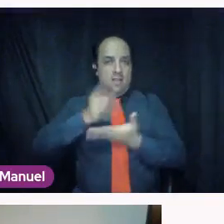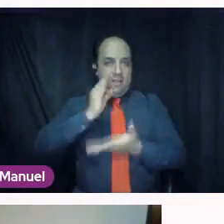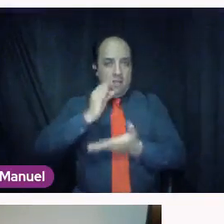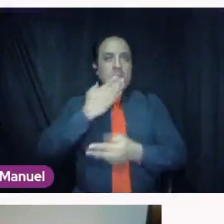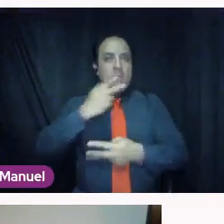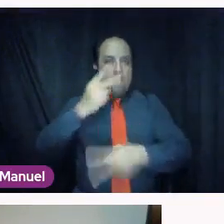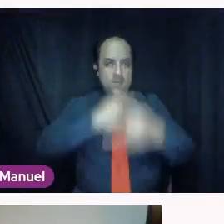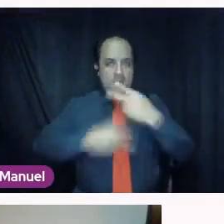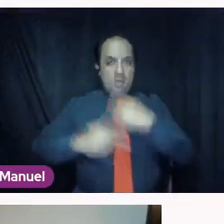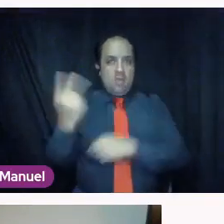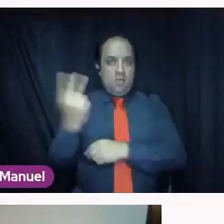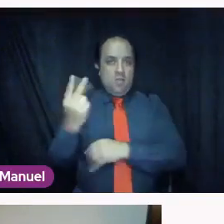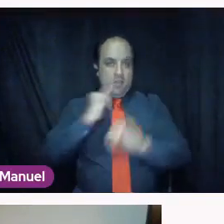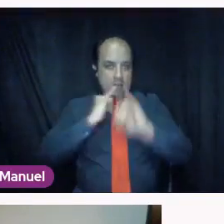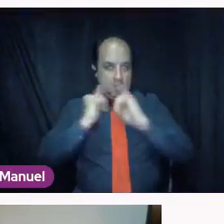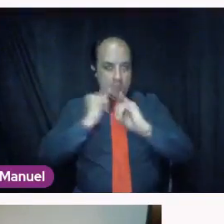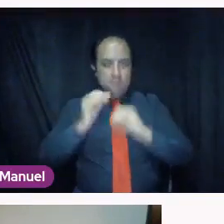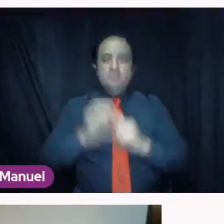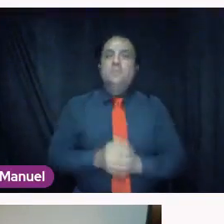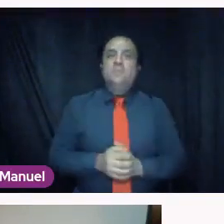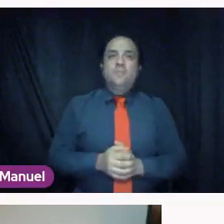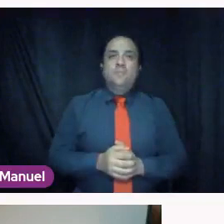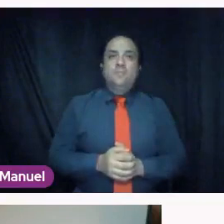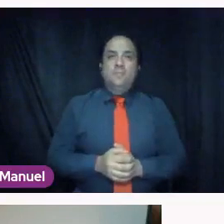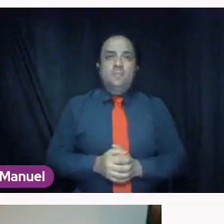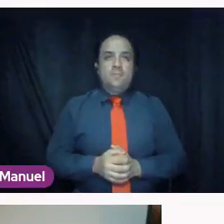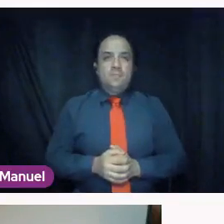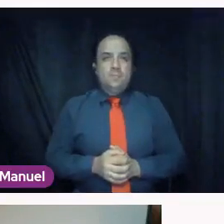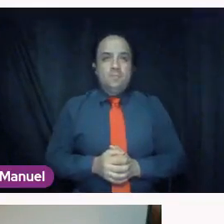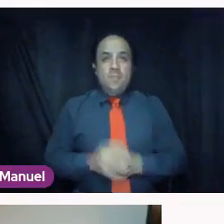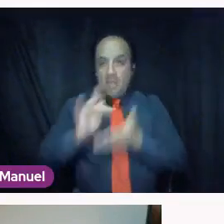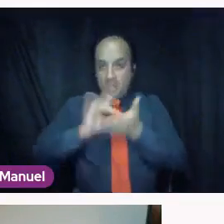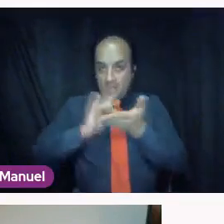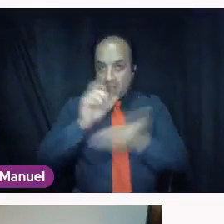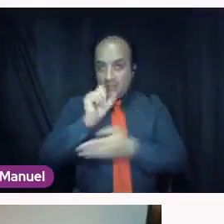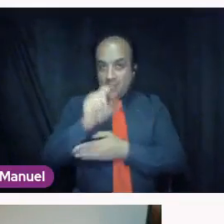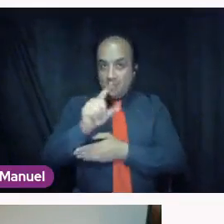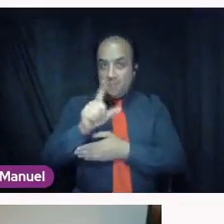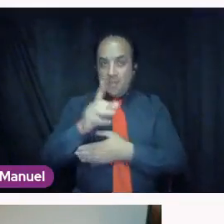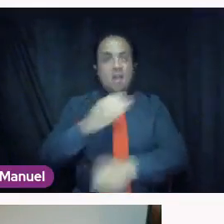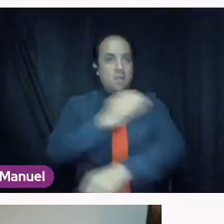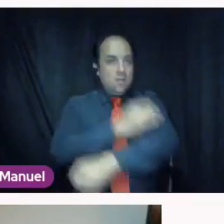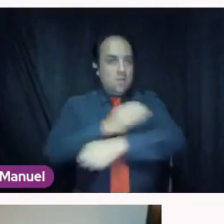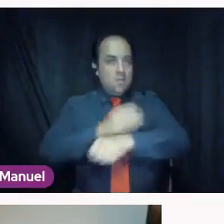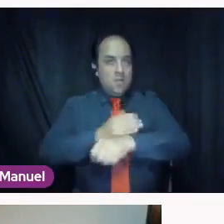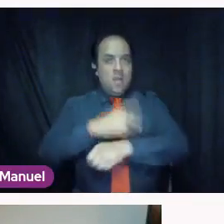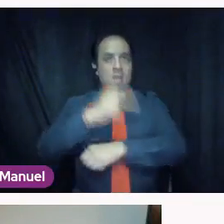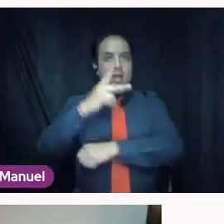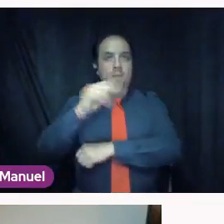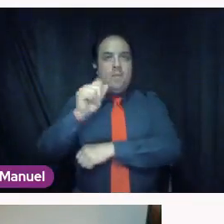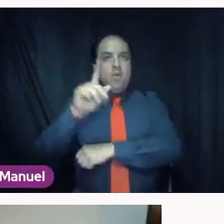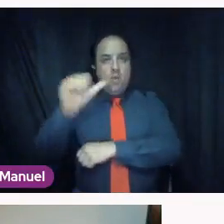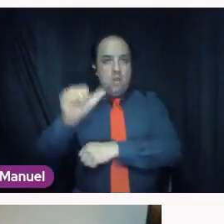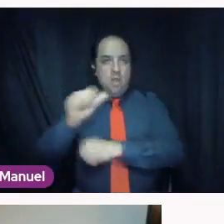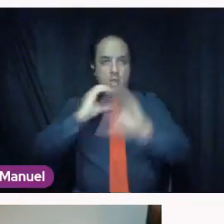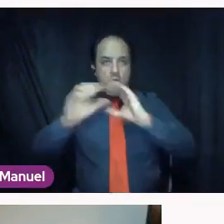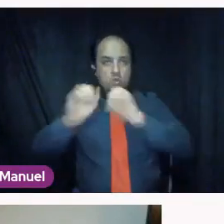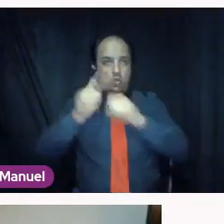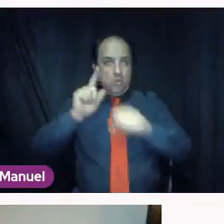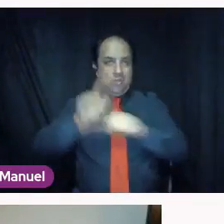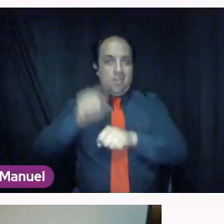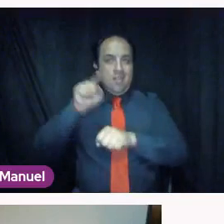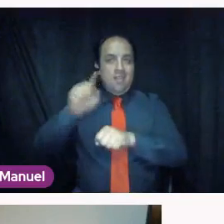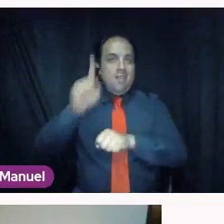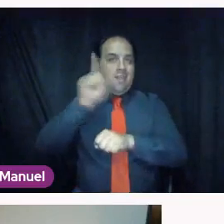bienvenida, Noemí. Así como, bueno, pues muchas gracias también por el acompañamiento a Paola de Comunicación Social, que estará